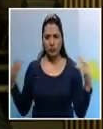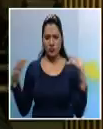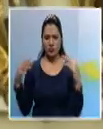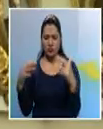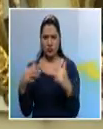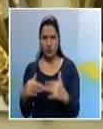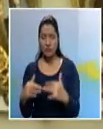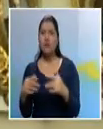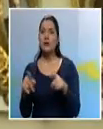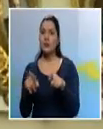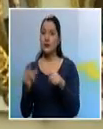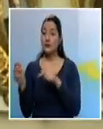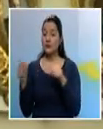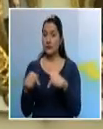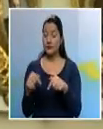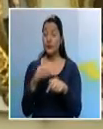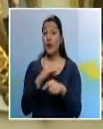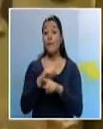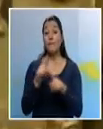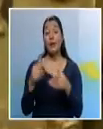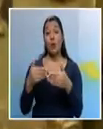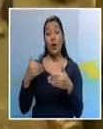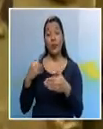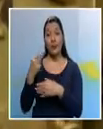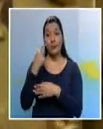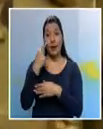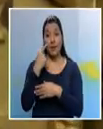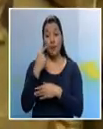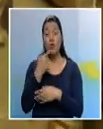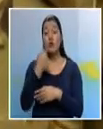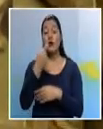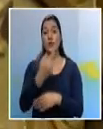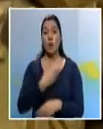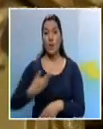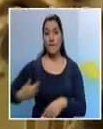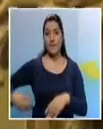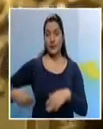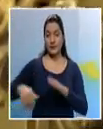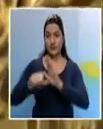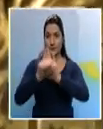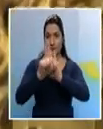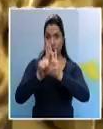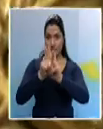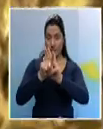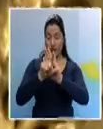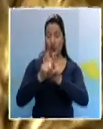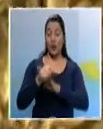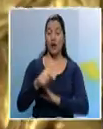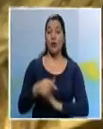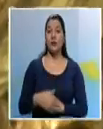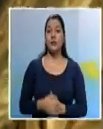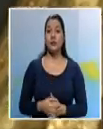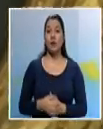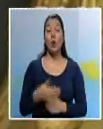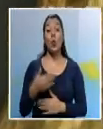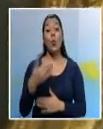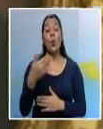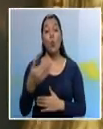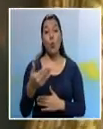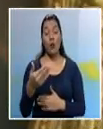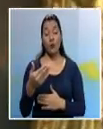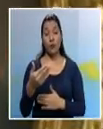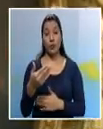de Estado. Pero veamos antes también lo que dijo el presidente de la Asamblea Legislativa cuando precisamente se